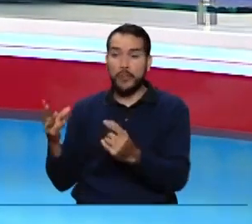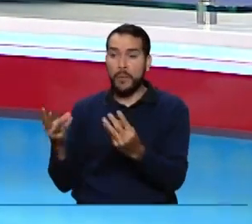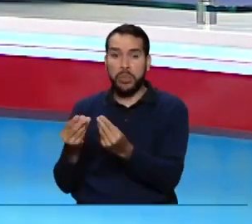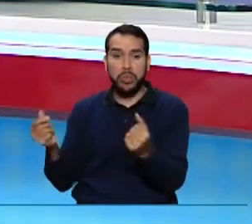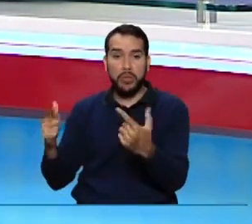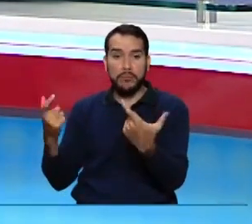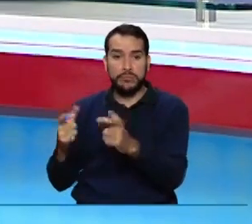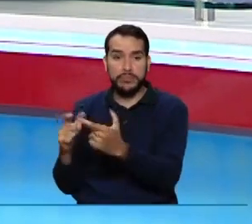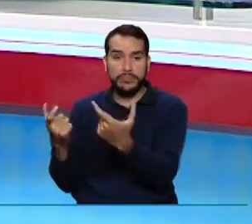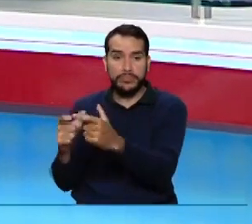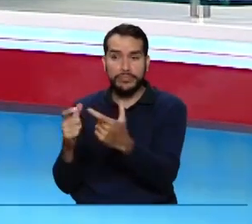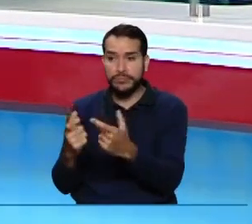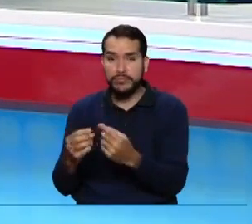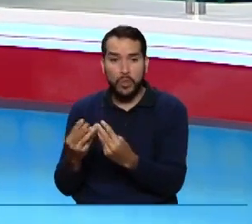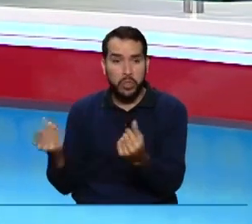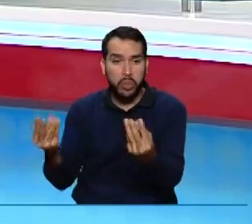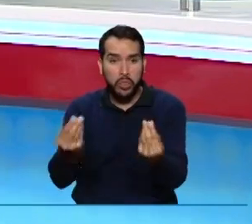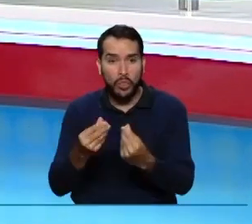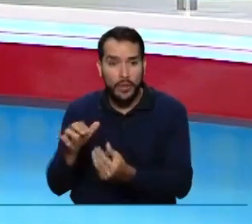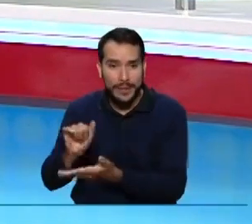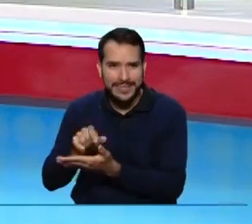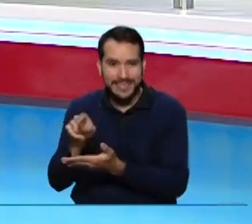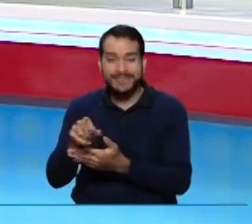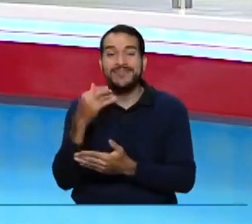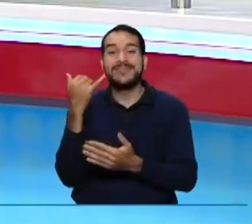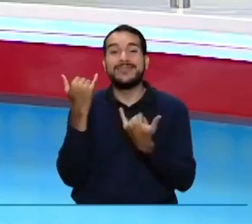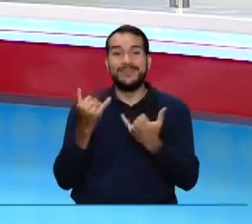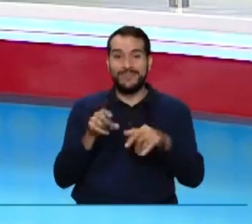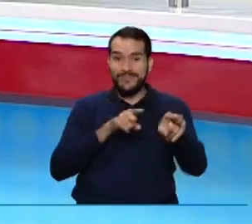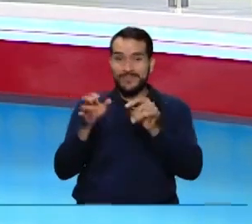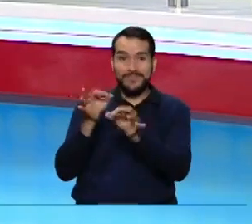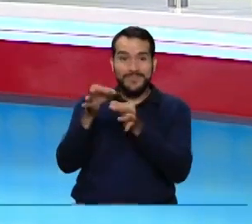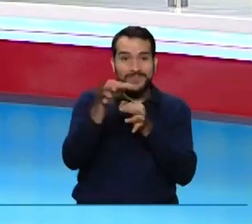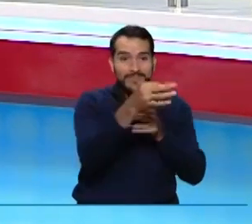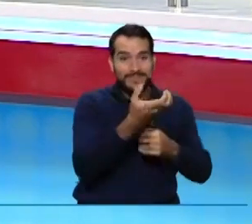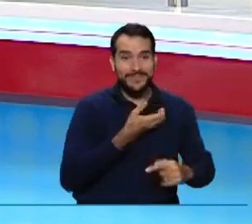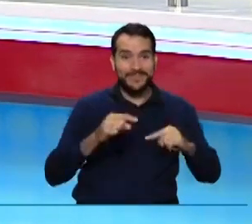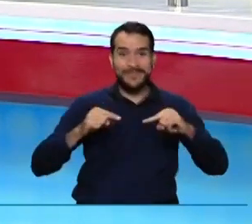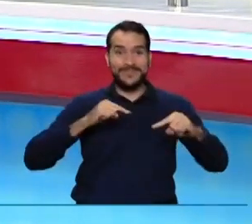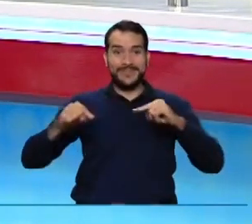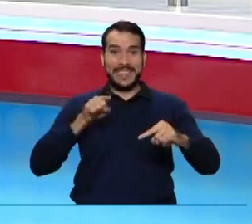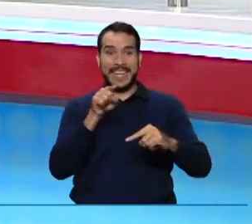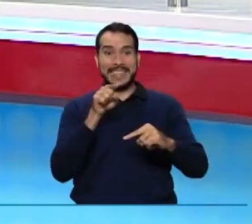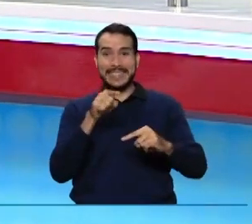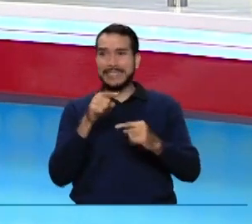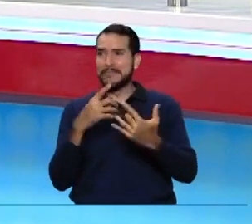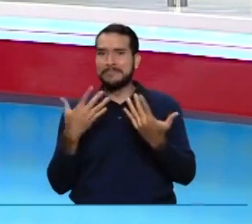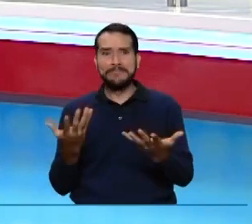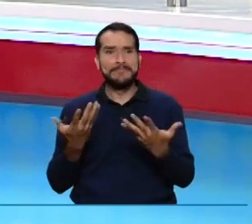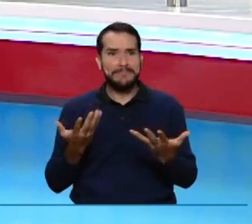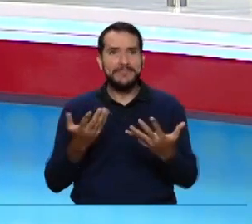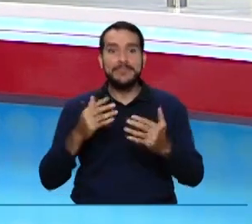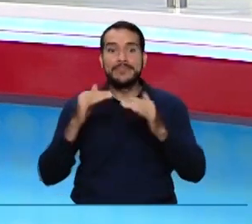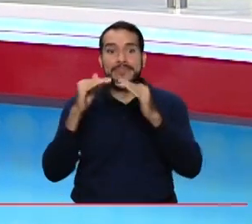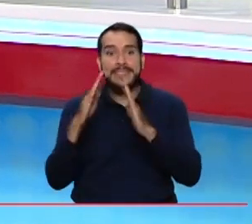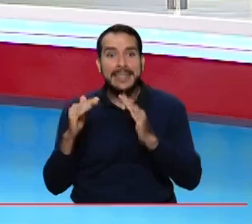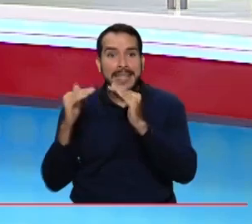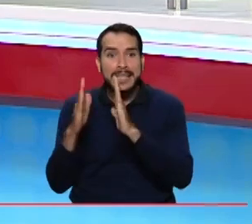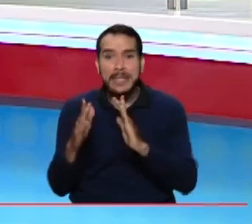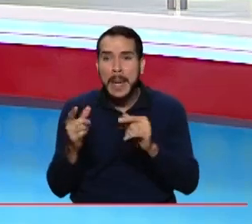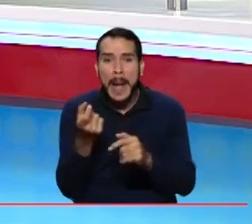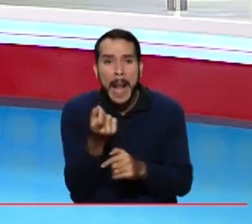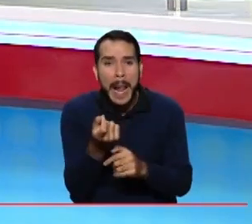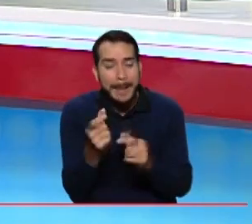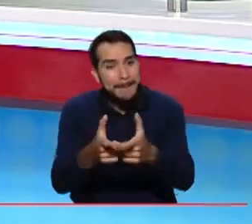están enfrentando los mandatarios del departamento y de sus municipios es superar el déficit de vivienda para resolver esta problemática y al mismo